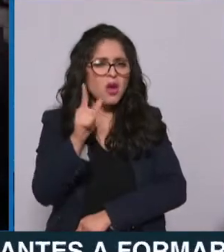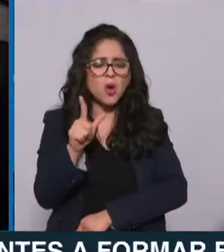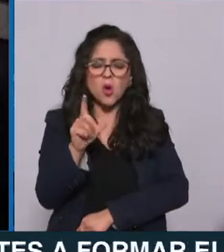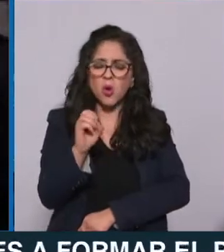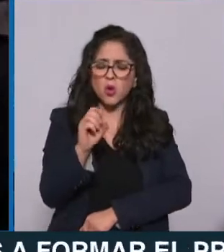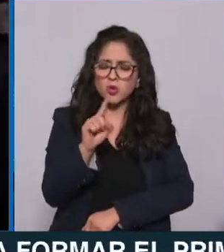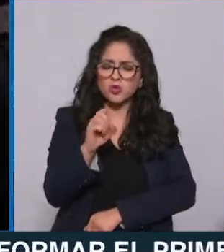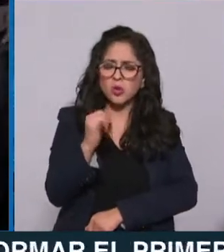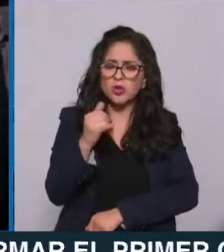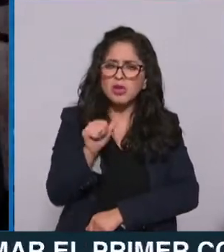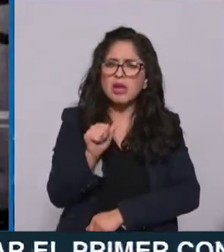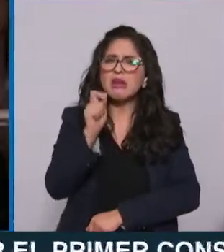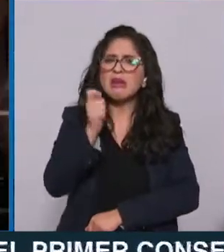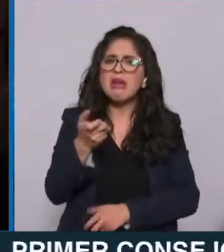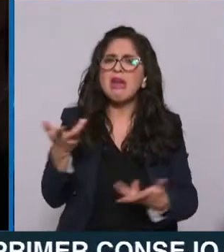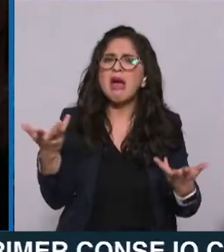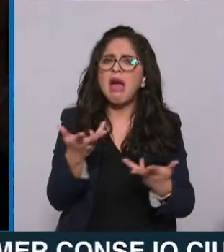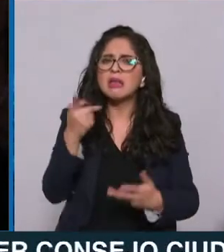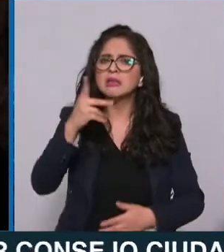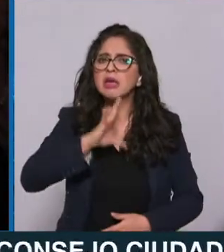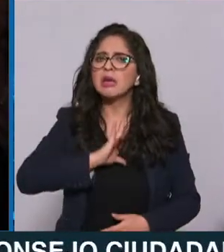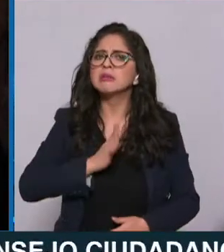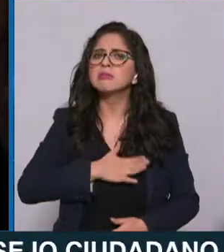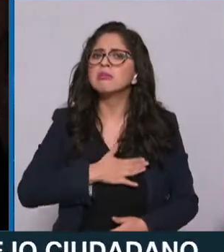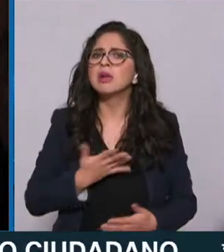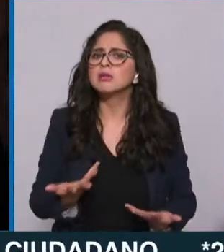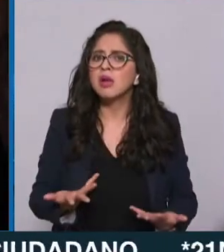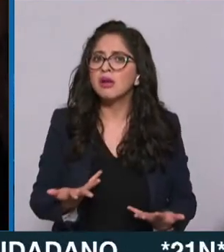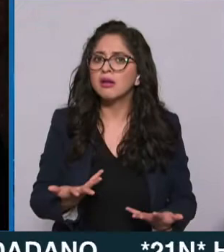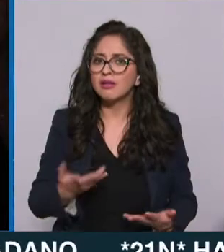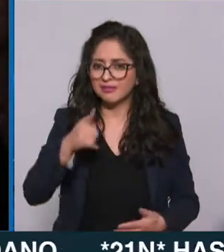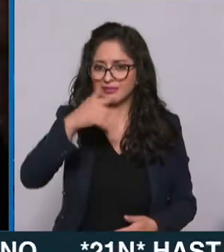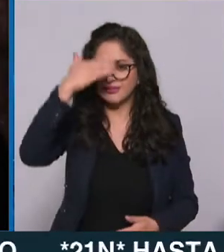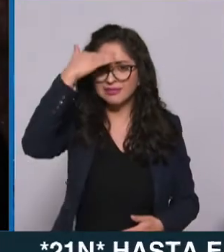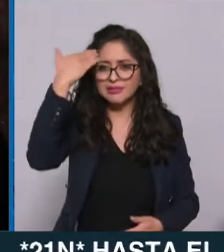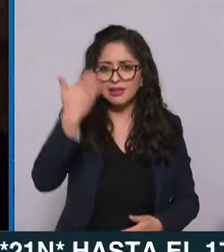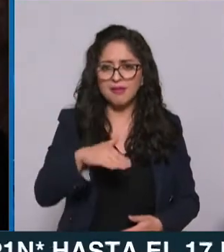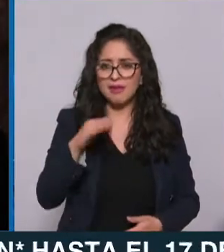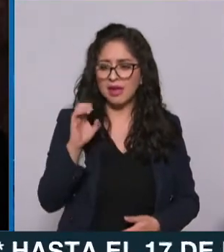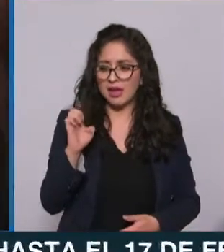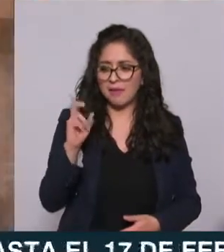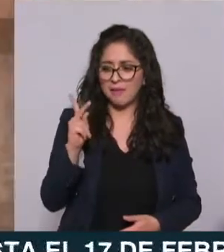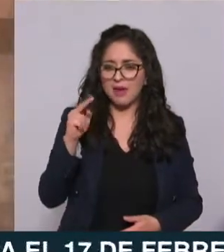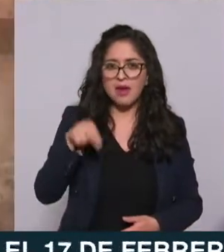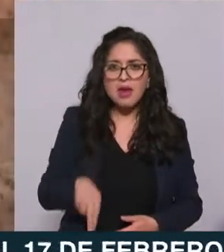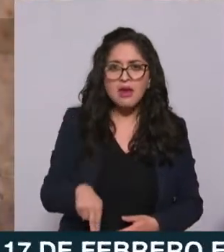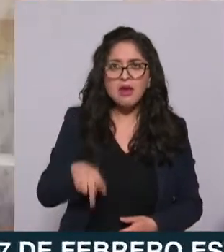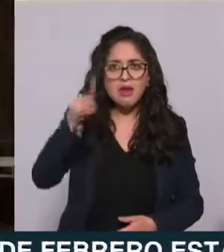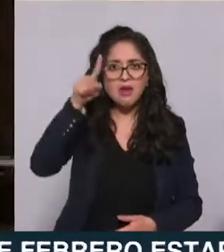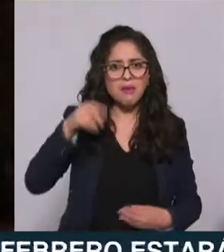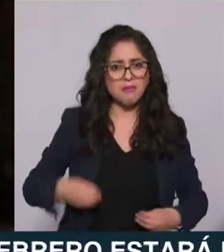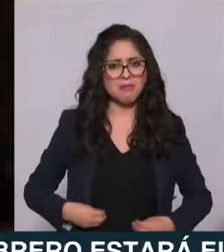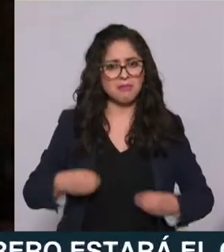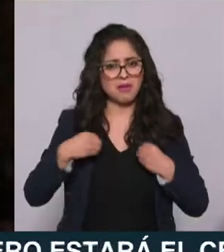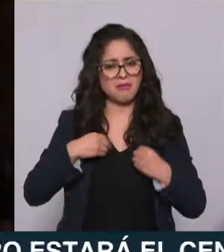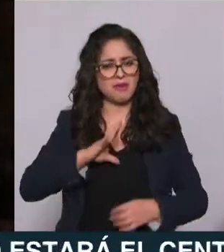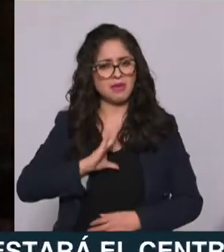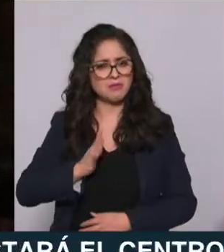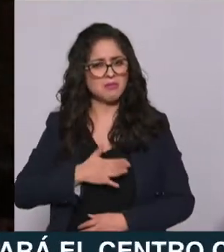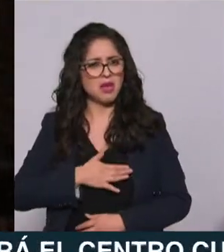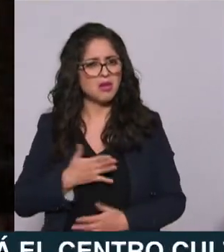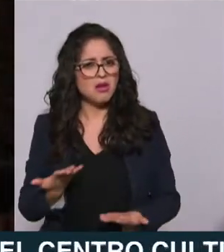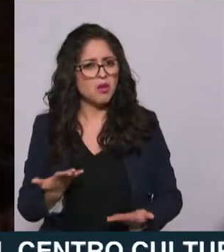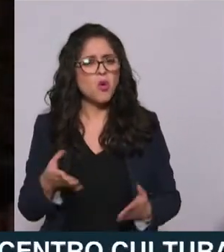allá está radicando Enrique Peña Nieto. ¿A qué fue a hacer España? ¿Cómo llegó a España? Si la Interpol lo